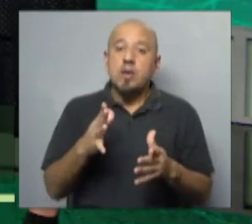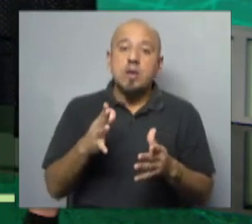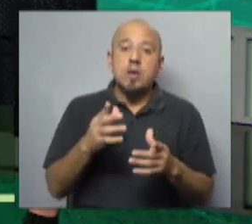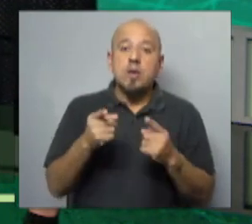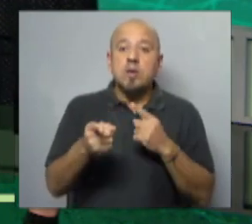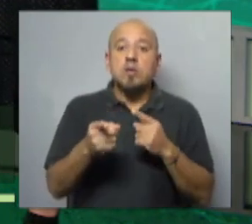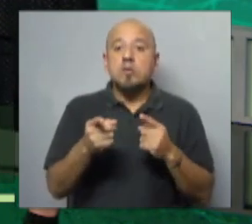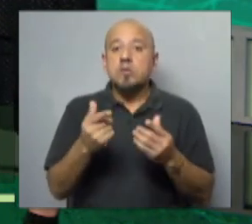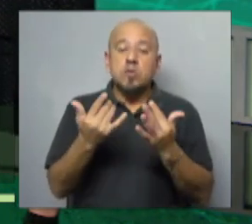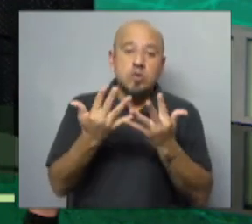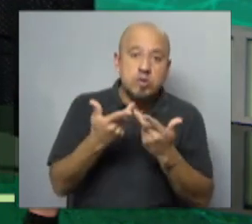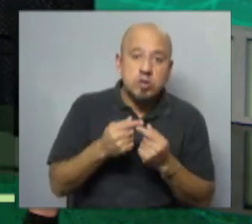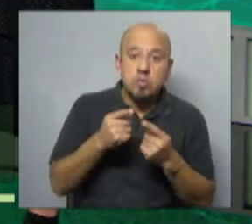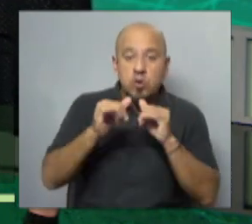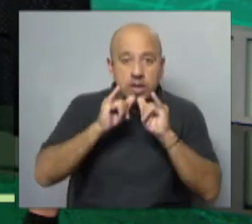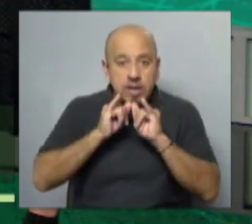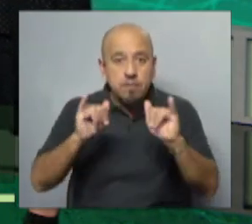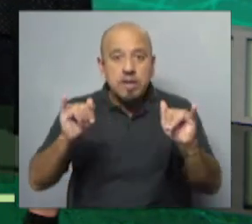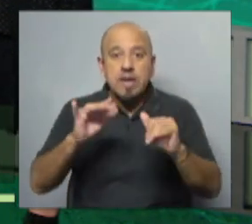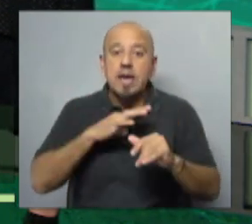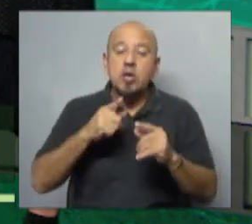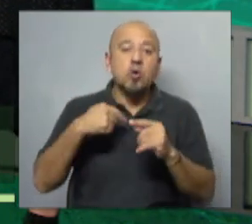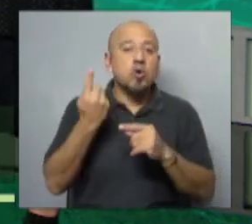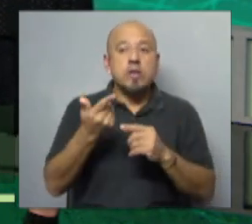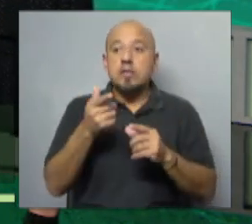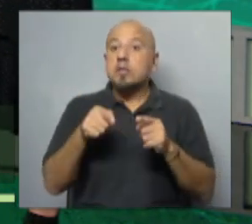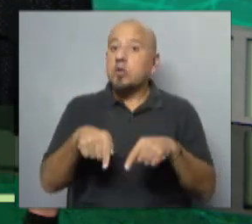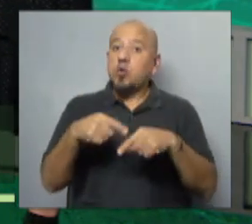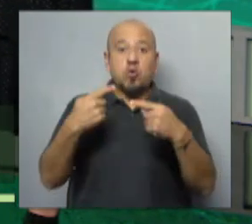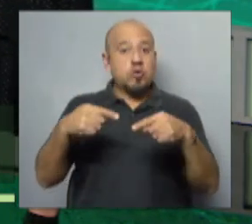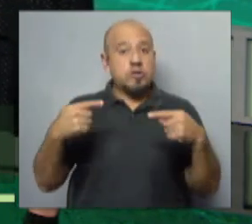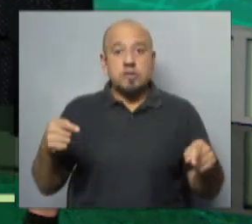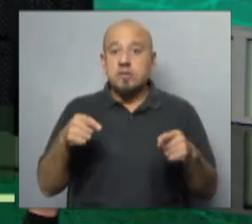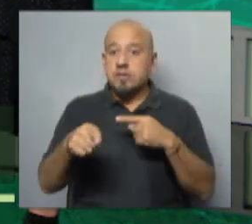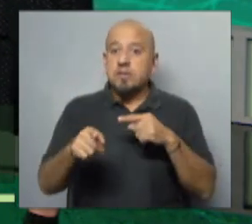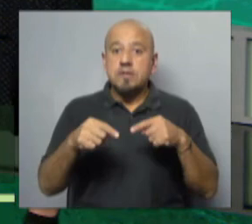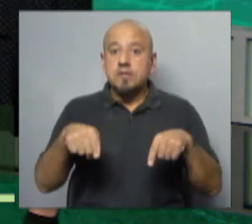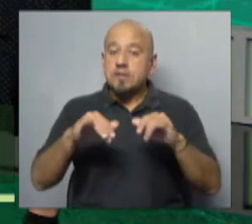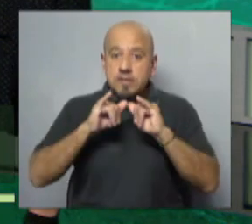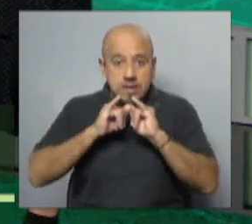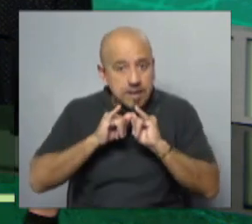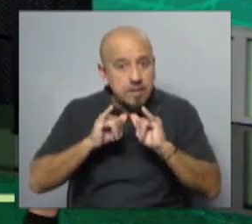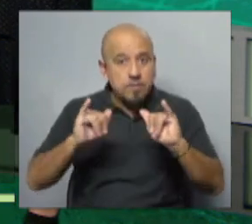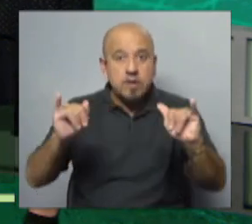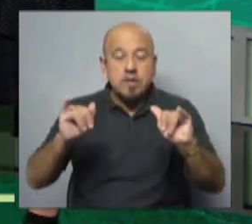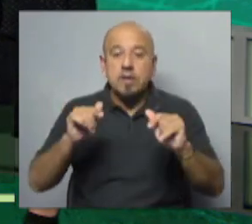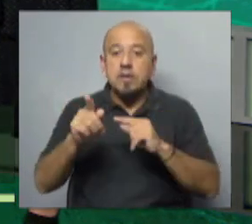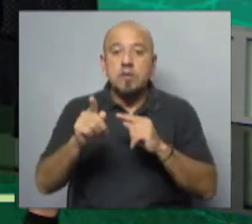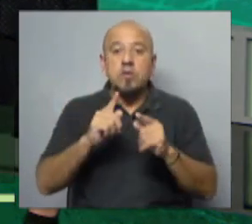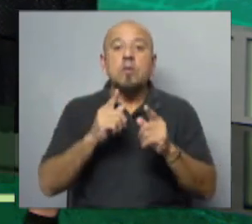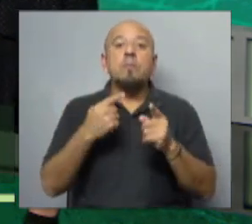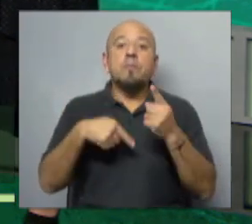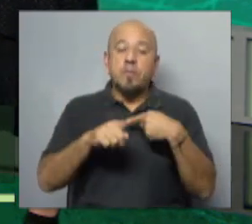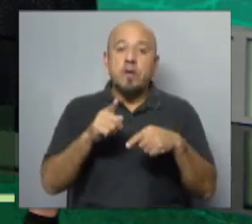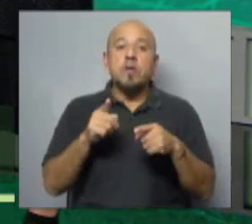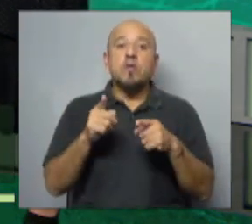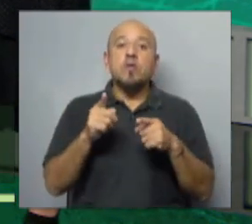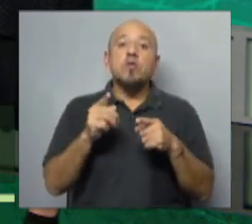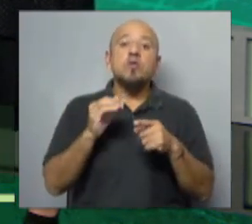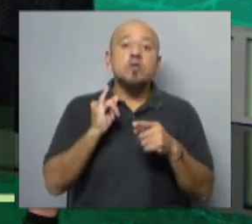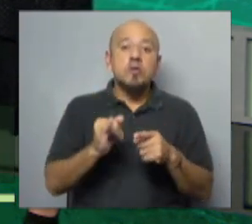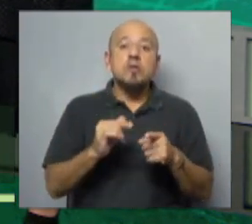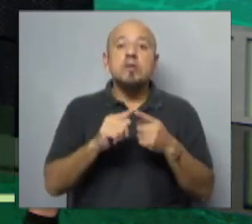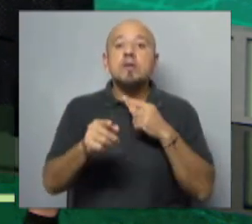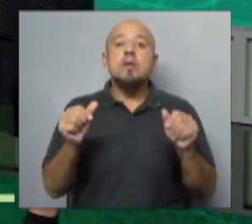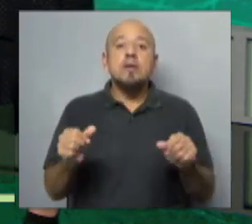que está organizado de las campañas pero había otras cosas que no están sucediendo en el plano de las campañas organizadamente y sin embargo están corriendo